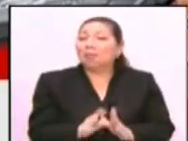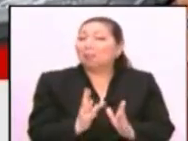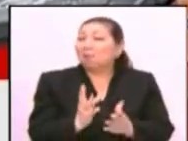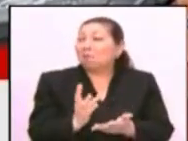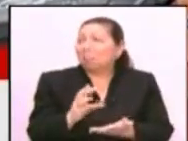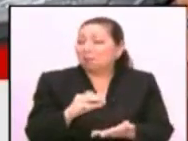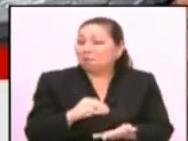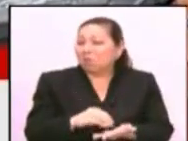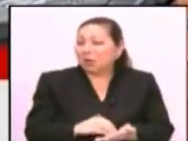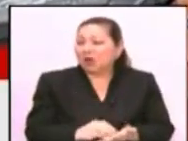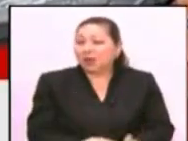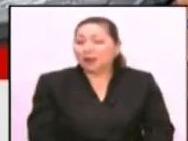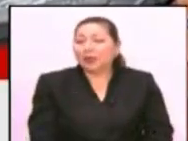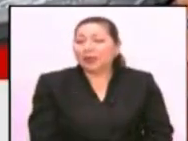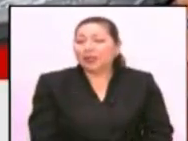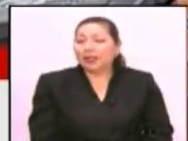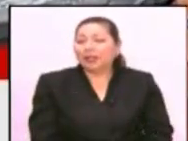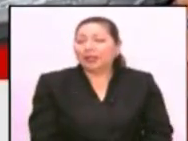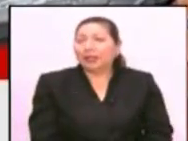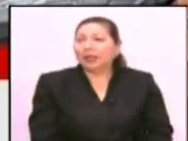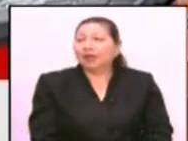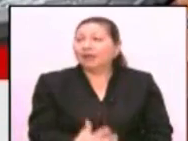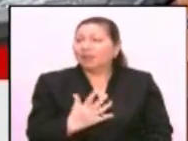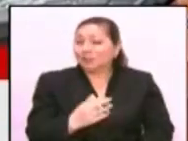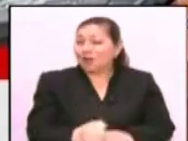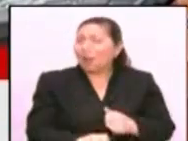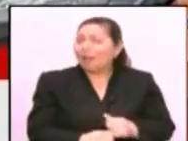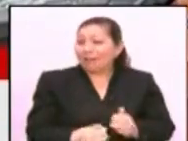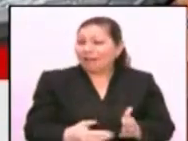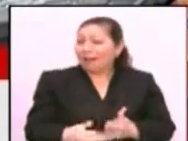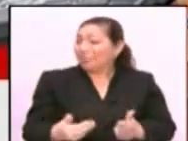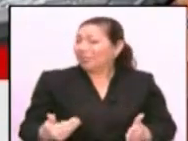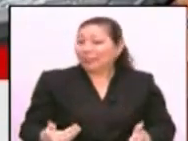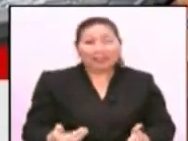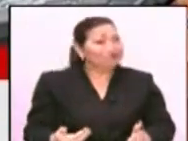ración o un monto de hace casi 5 años atrás.